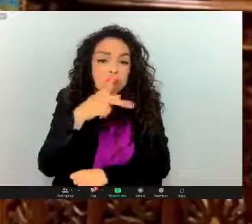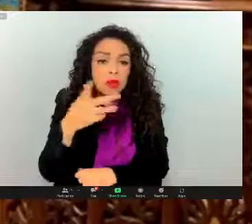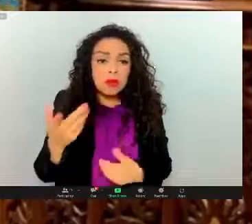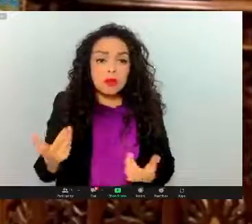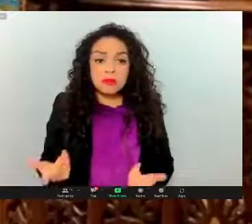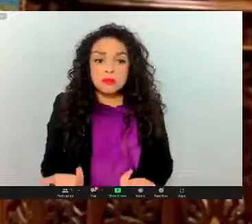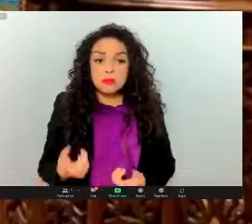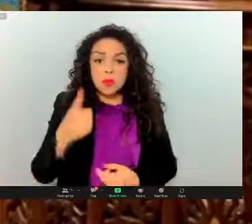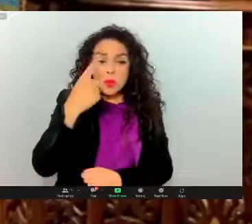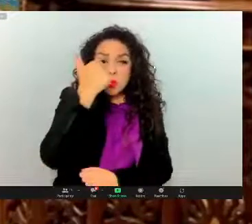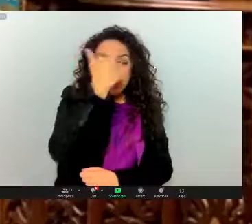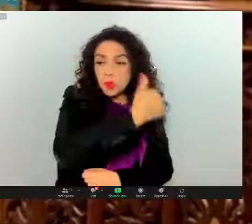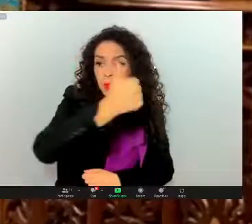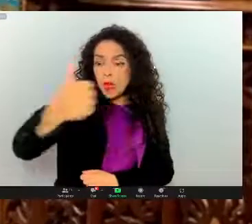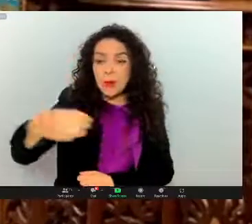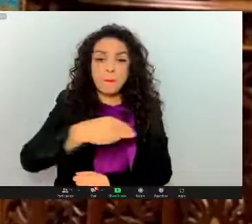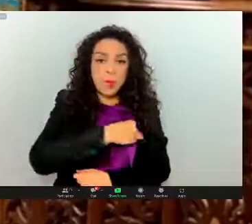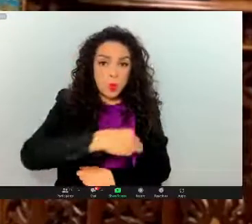municipio.